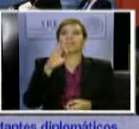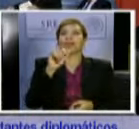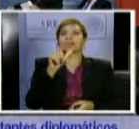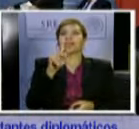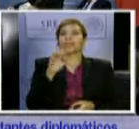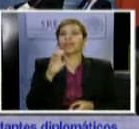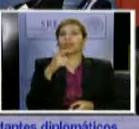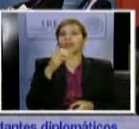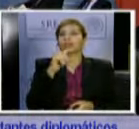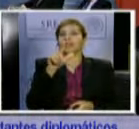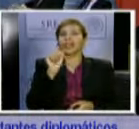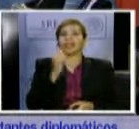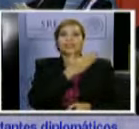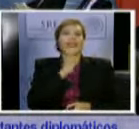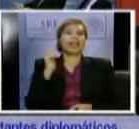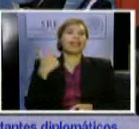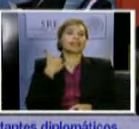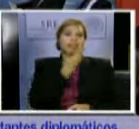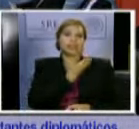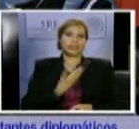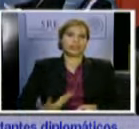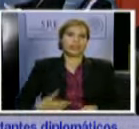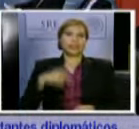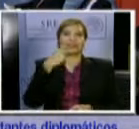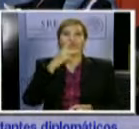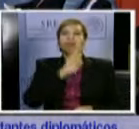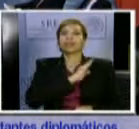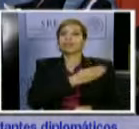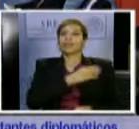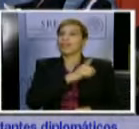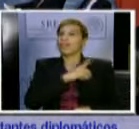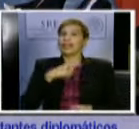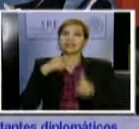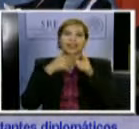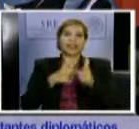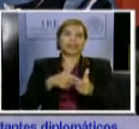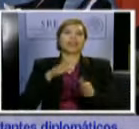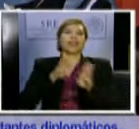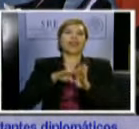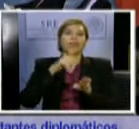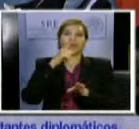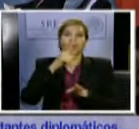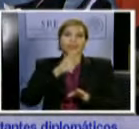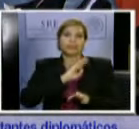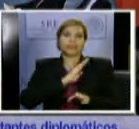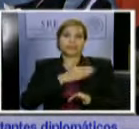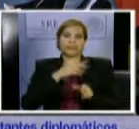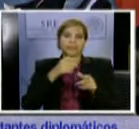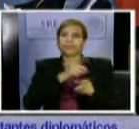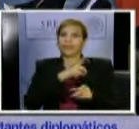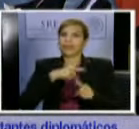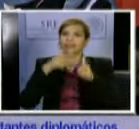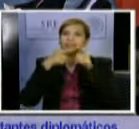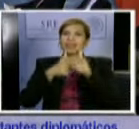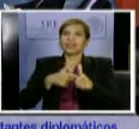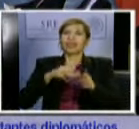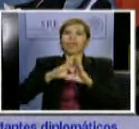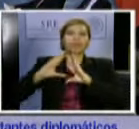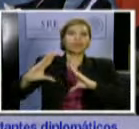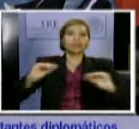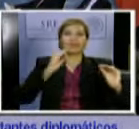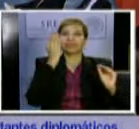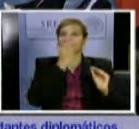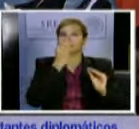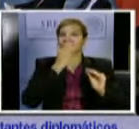González, expresidente de España, que había que seguir en política, que es la técnica evangélica. Porque el evangelio, me decía